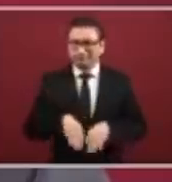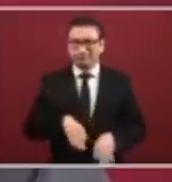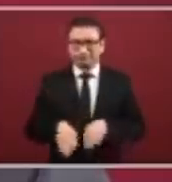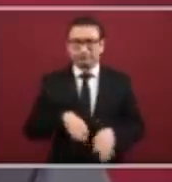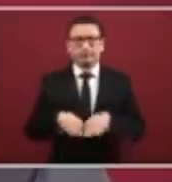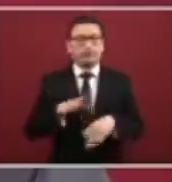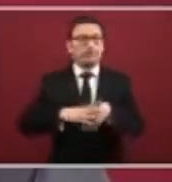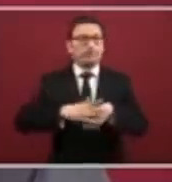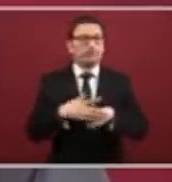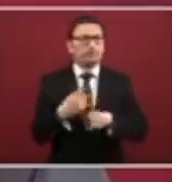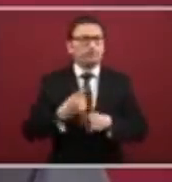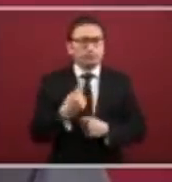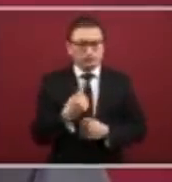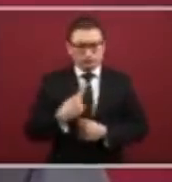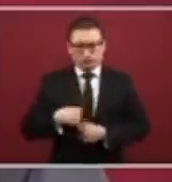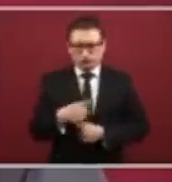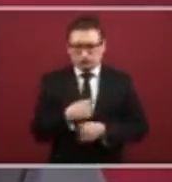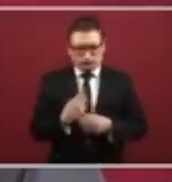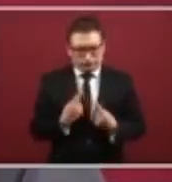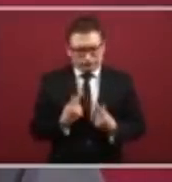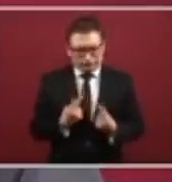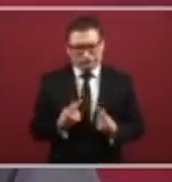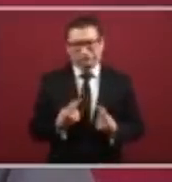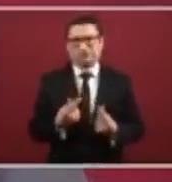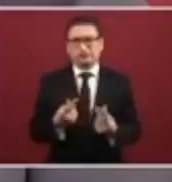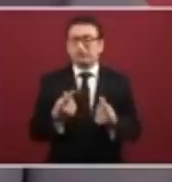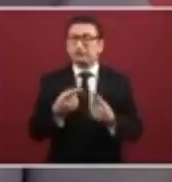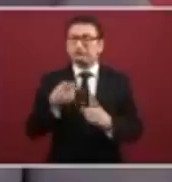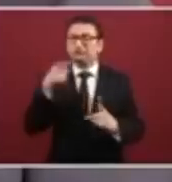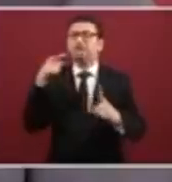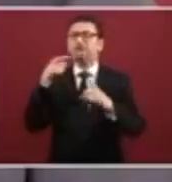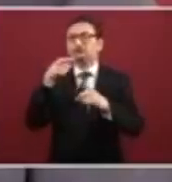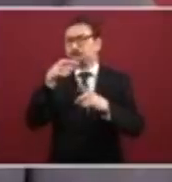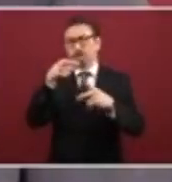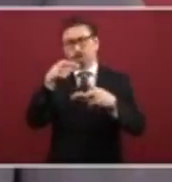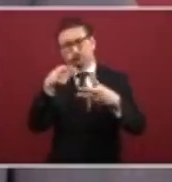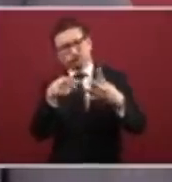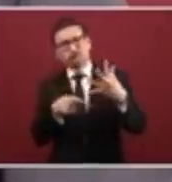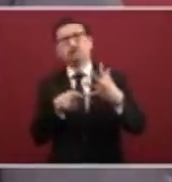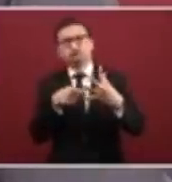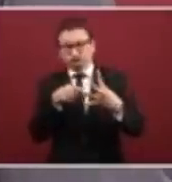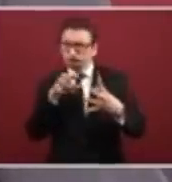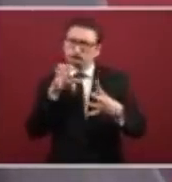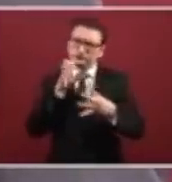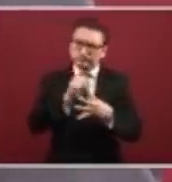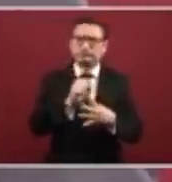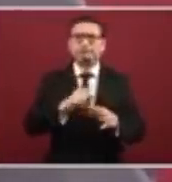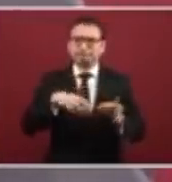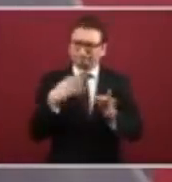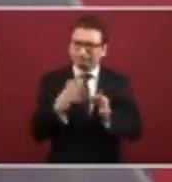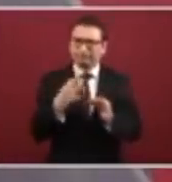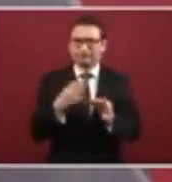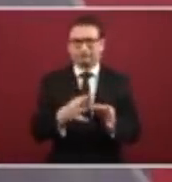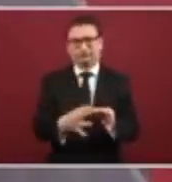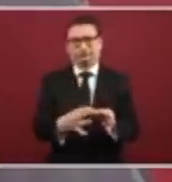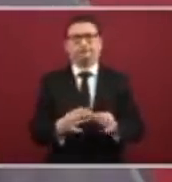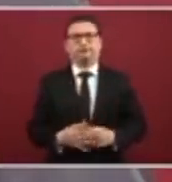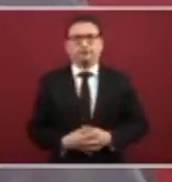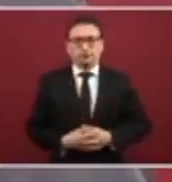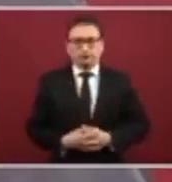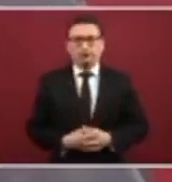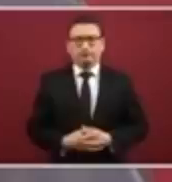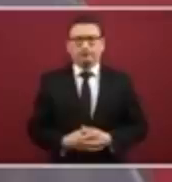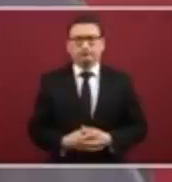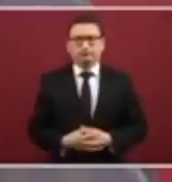porque tenemos que cumplir con